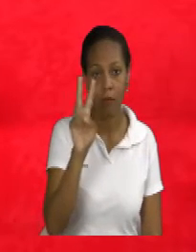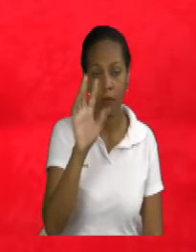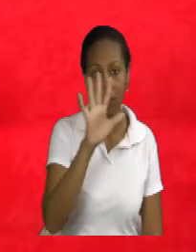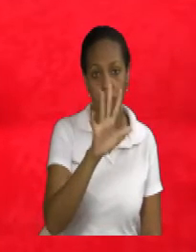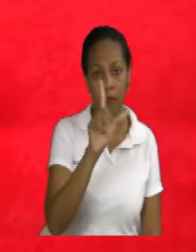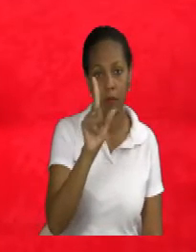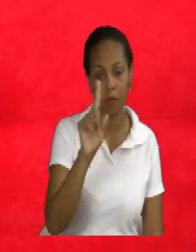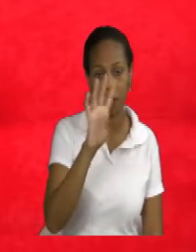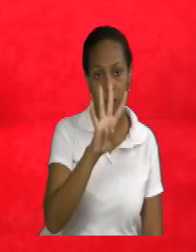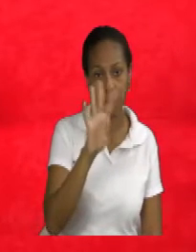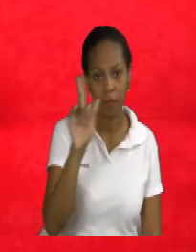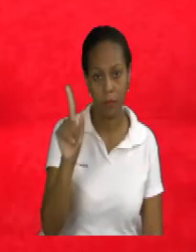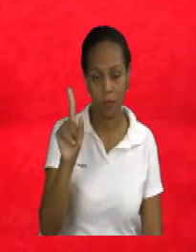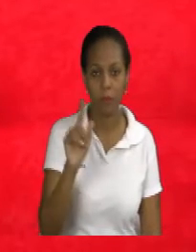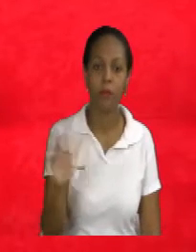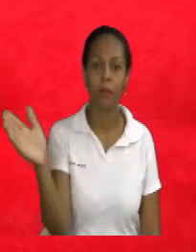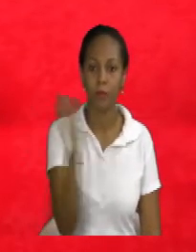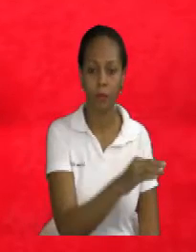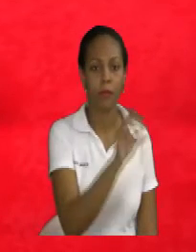315-822-5141,